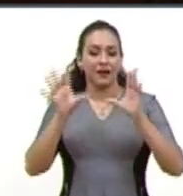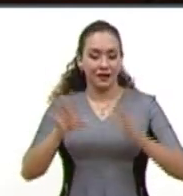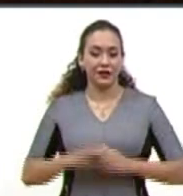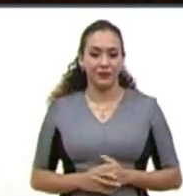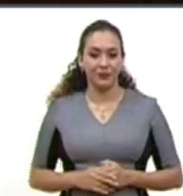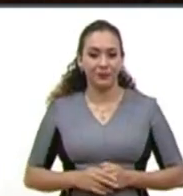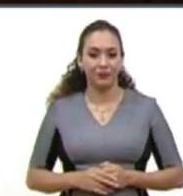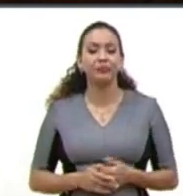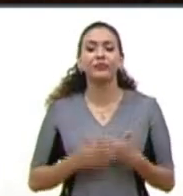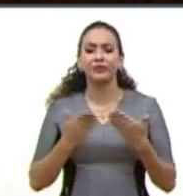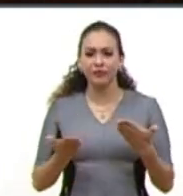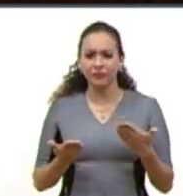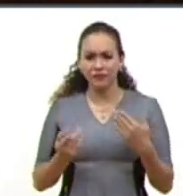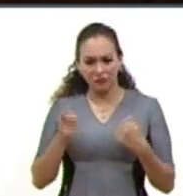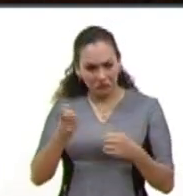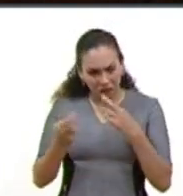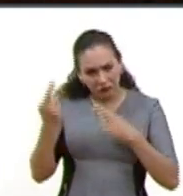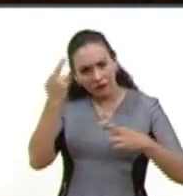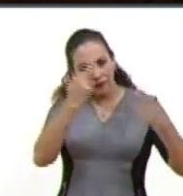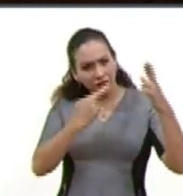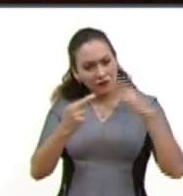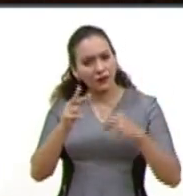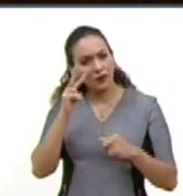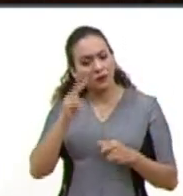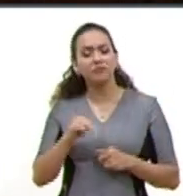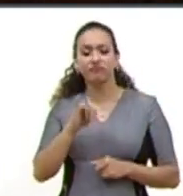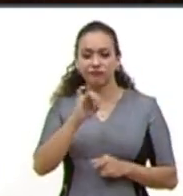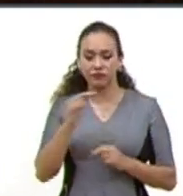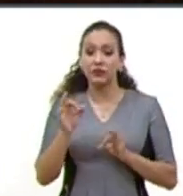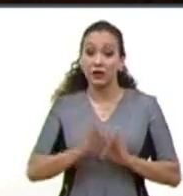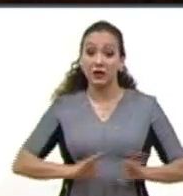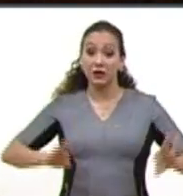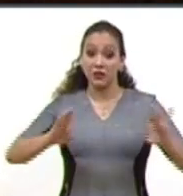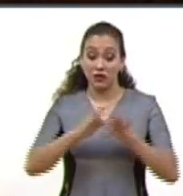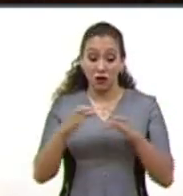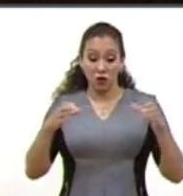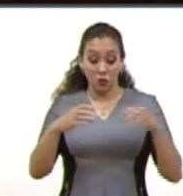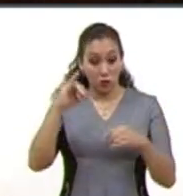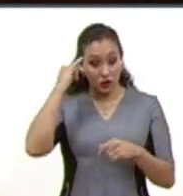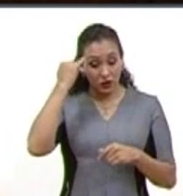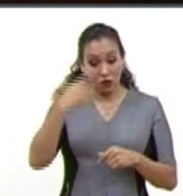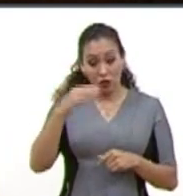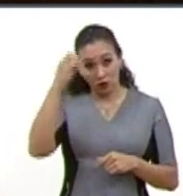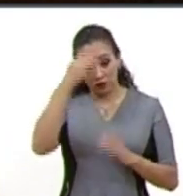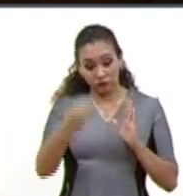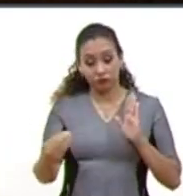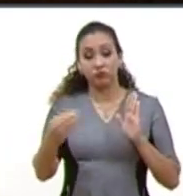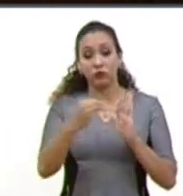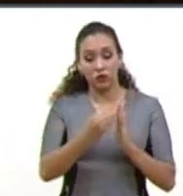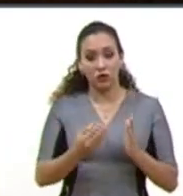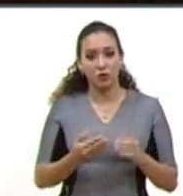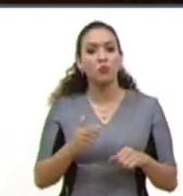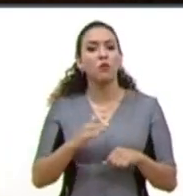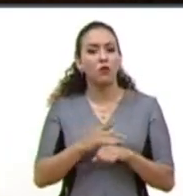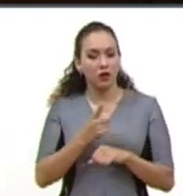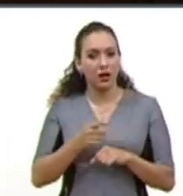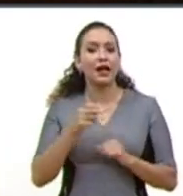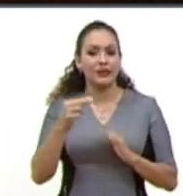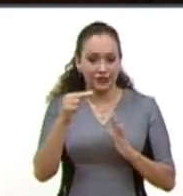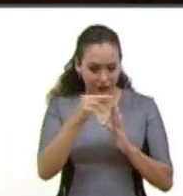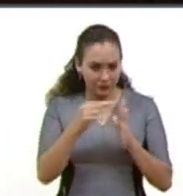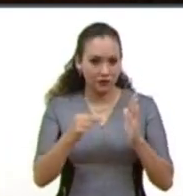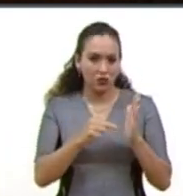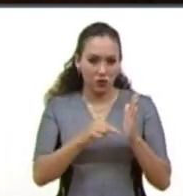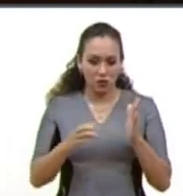se propone a este alto tribunal considerar que las normas impugnadas son inconstitucionales al realizar un